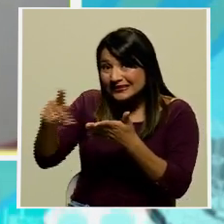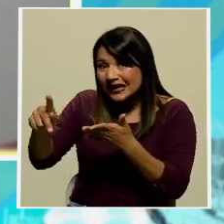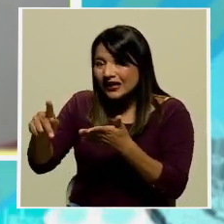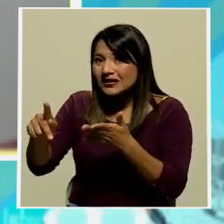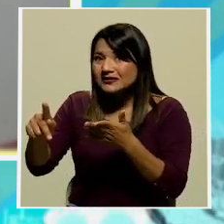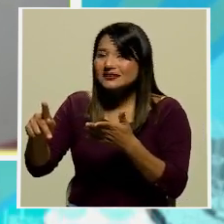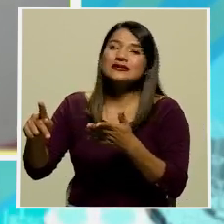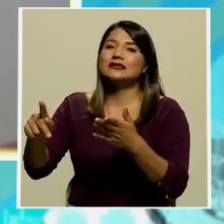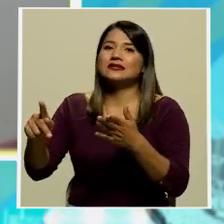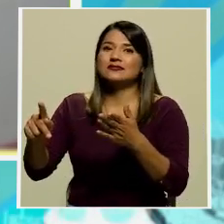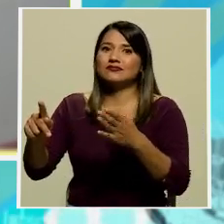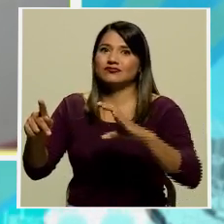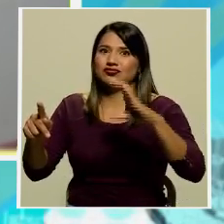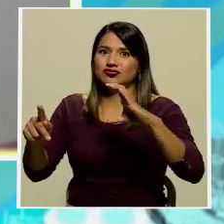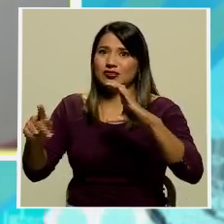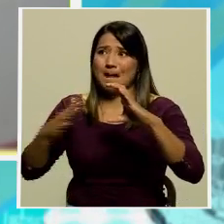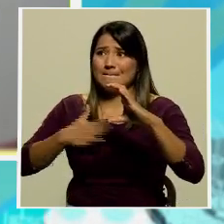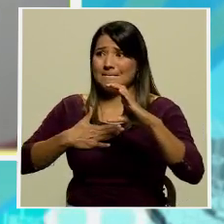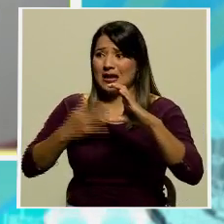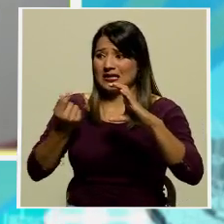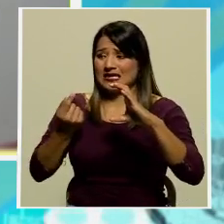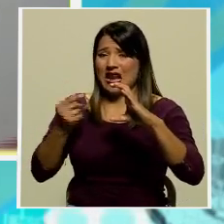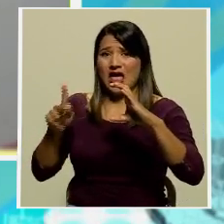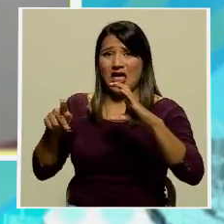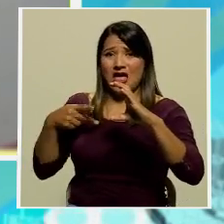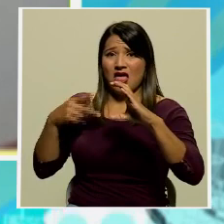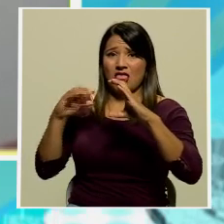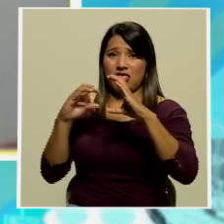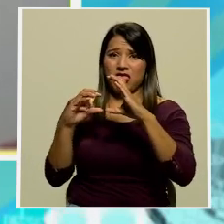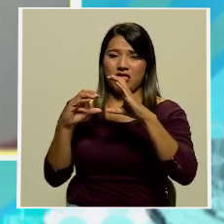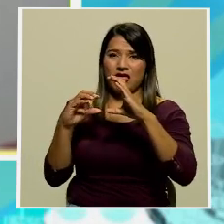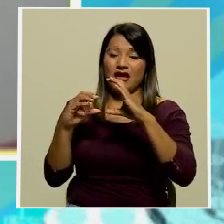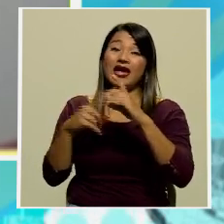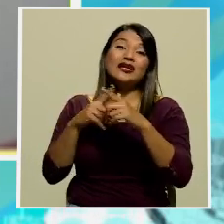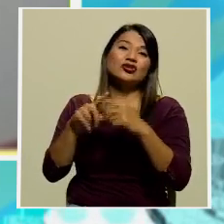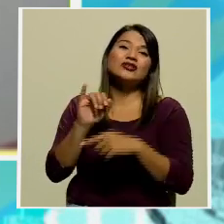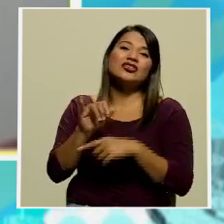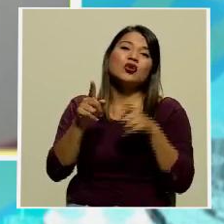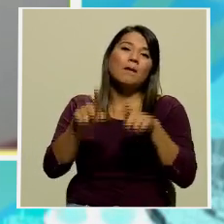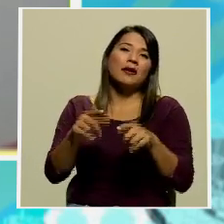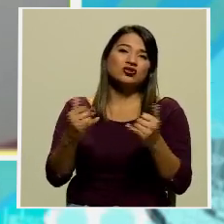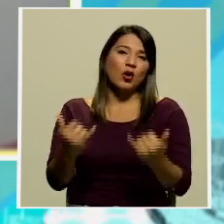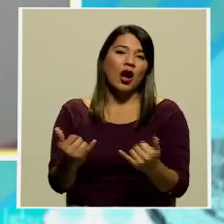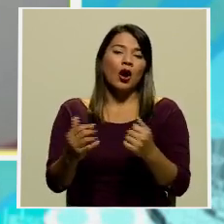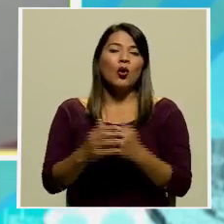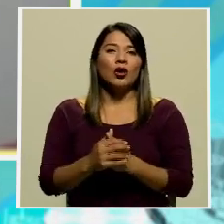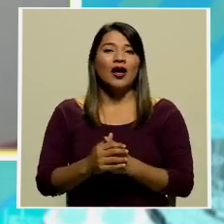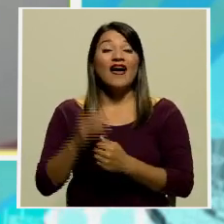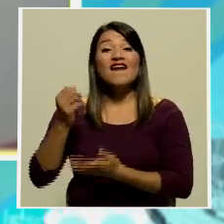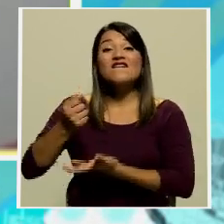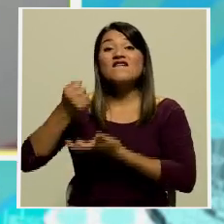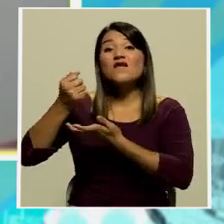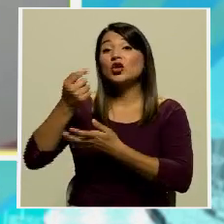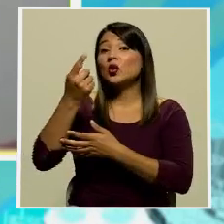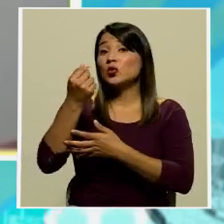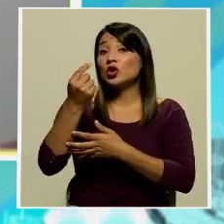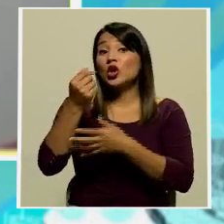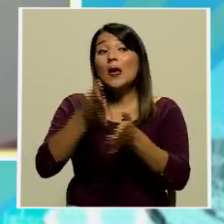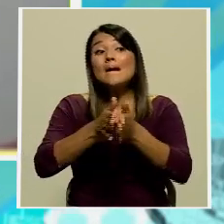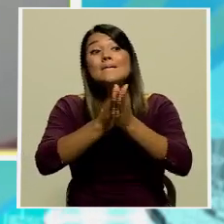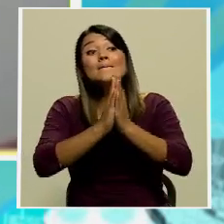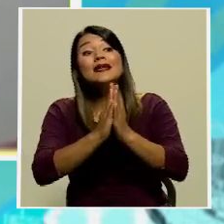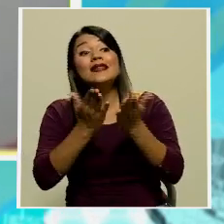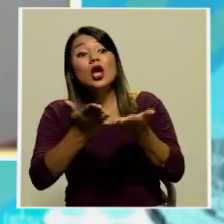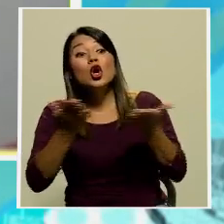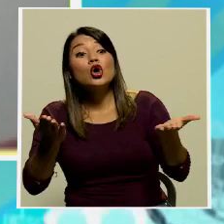imponer muchas condiciones que no vas a poder cumplir, y eso es lo que está pasando hoy. El Fondo Monetario le está pidiendo cosas al nuevo